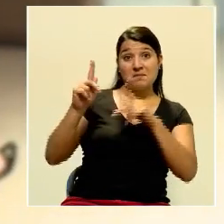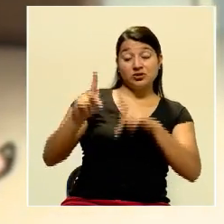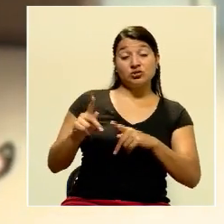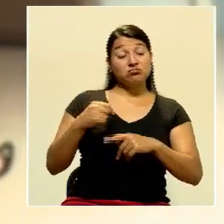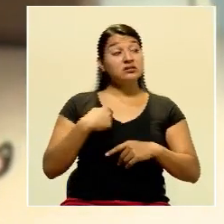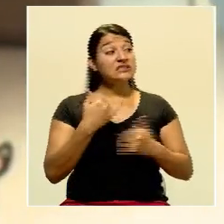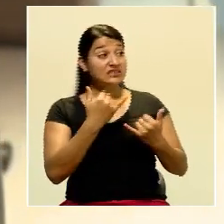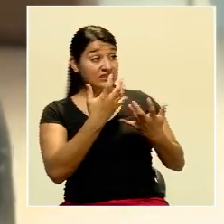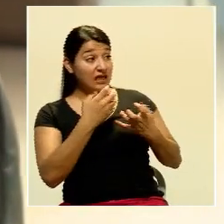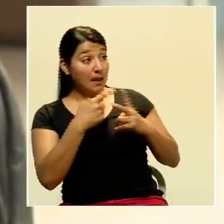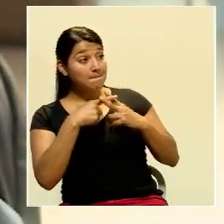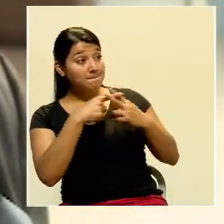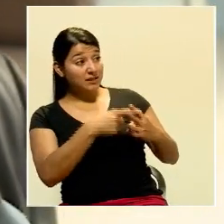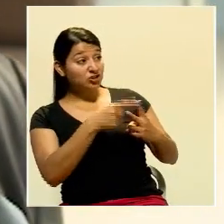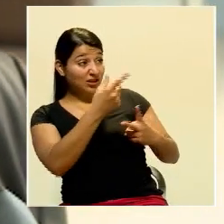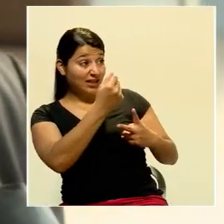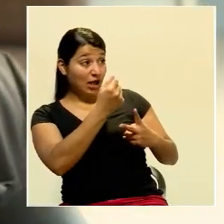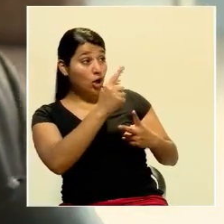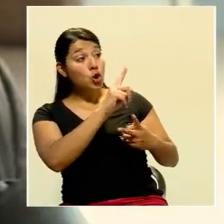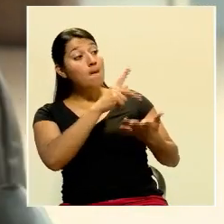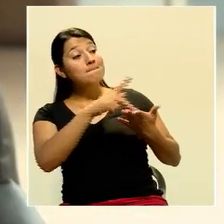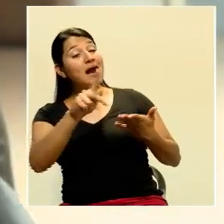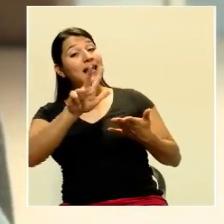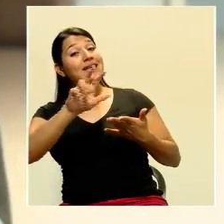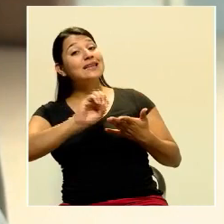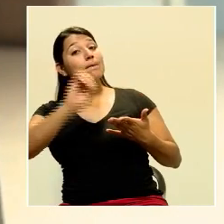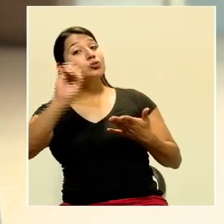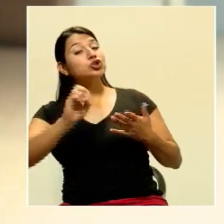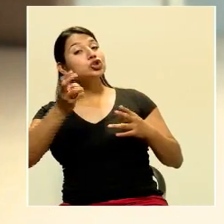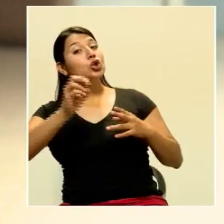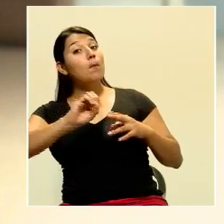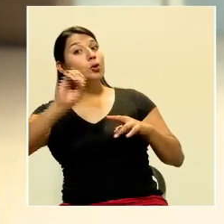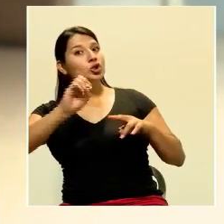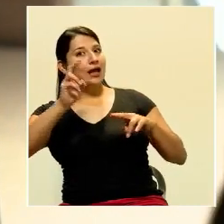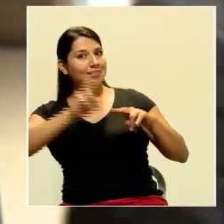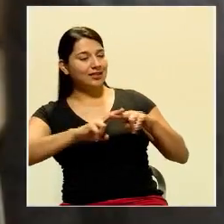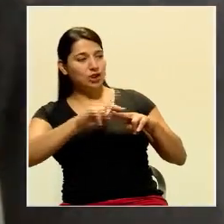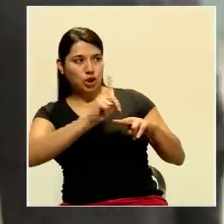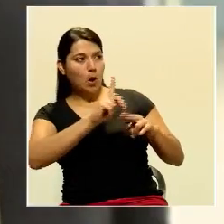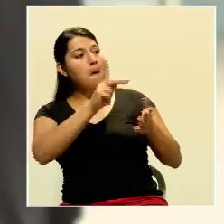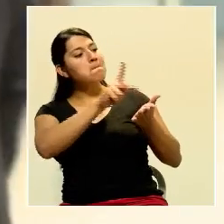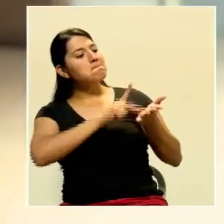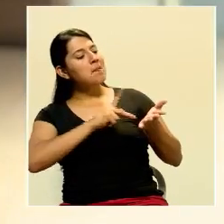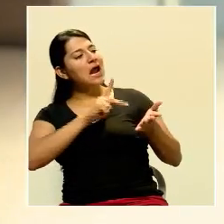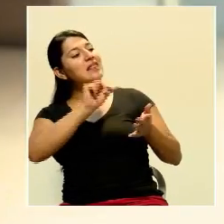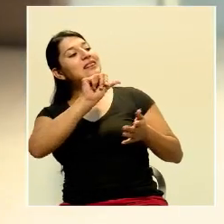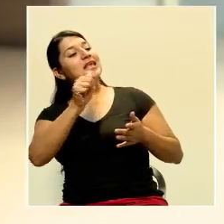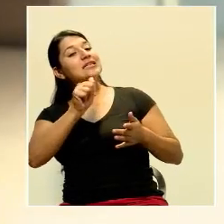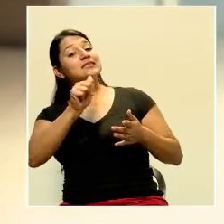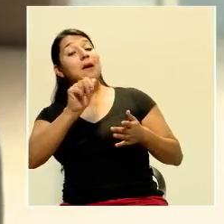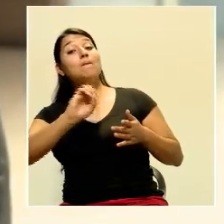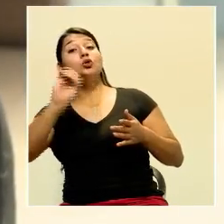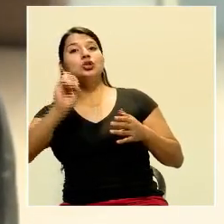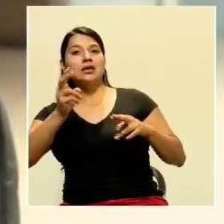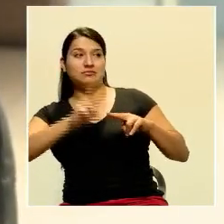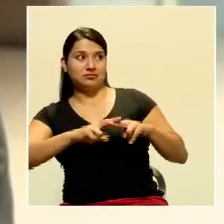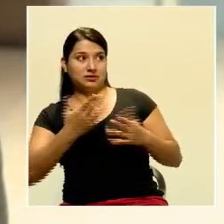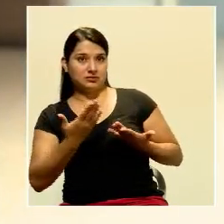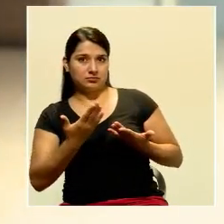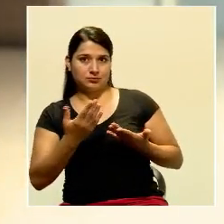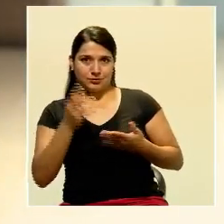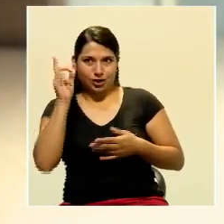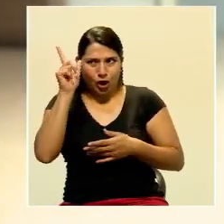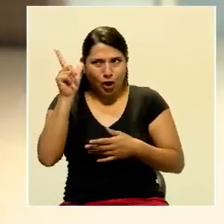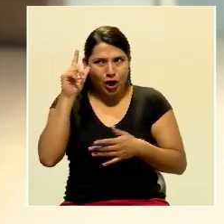crédito. Imagínese usted que el país va a tener en 4 años de aquí al 2024 un ahorro de $100,000